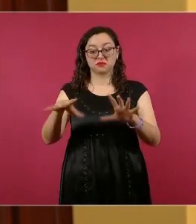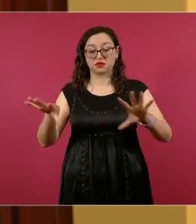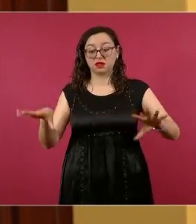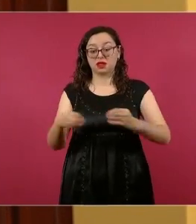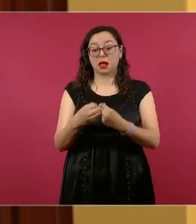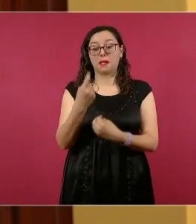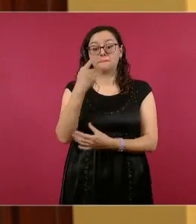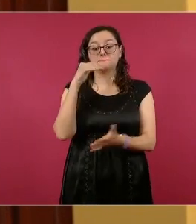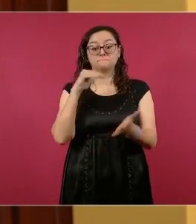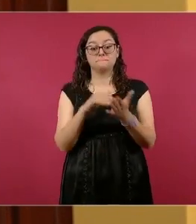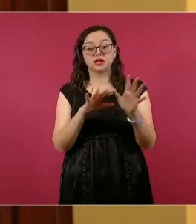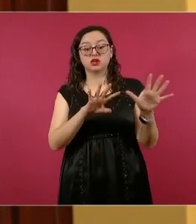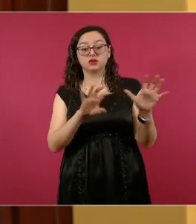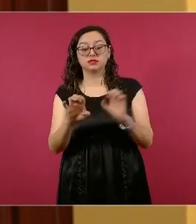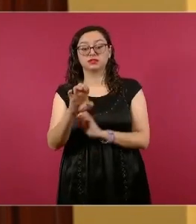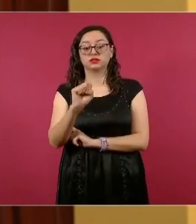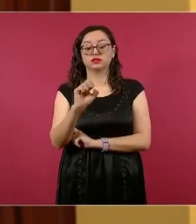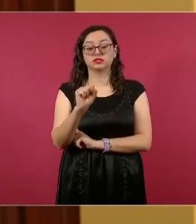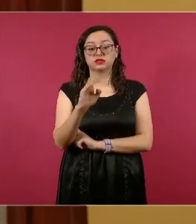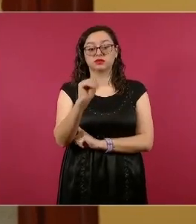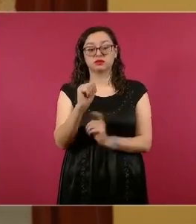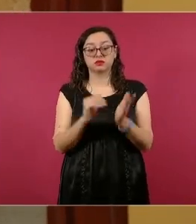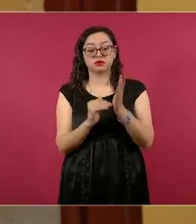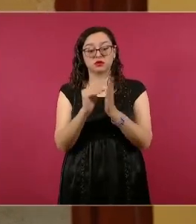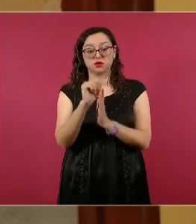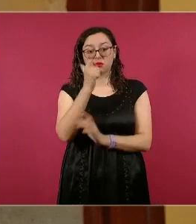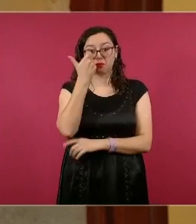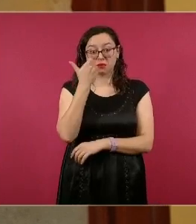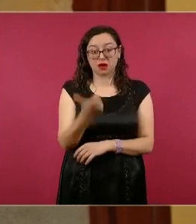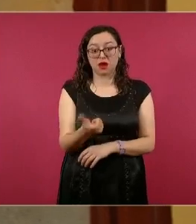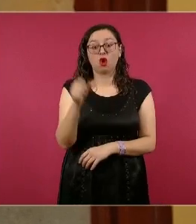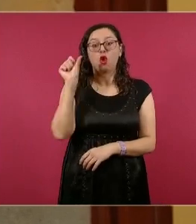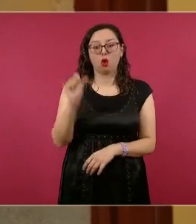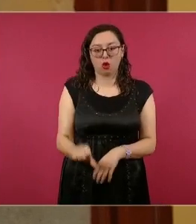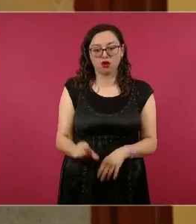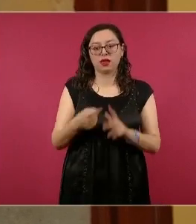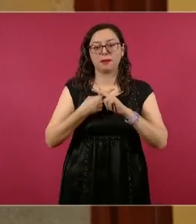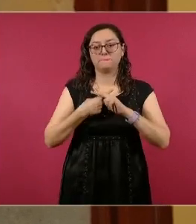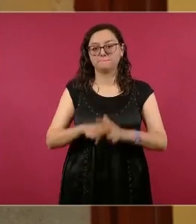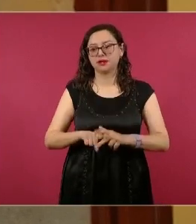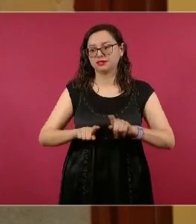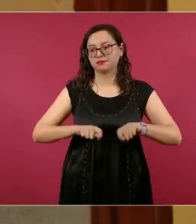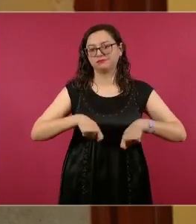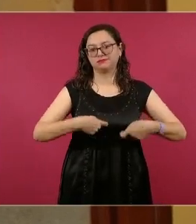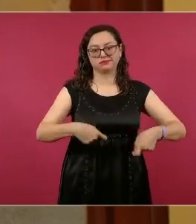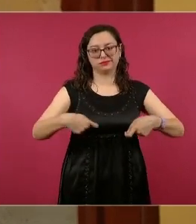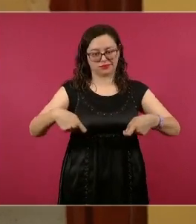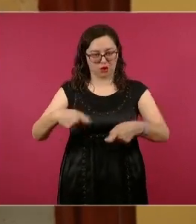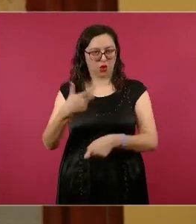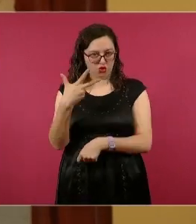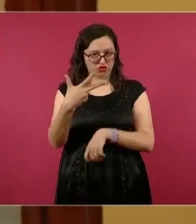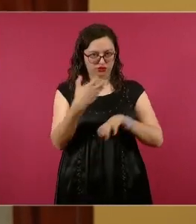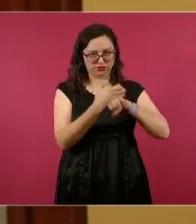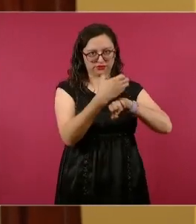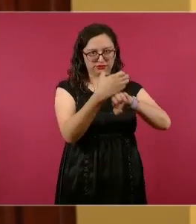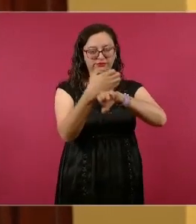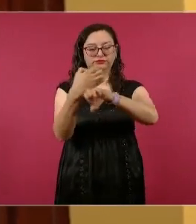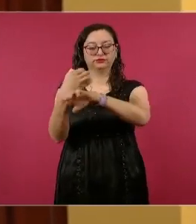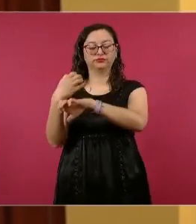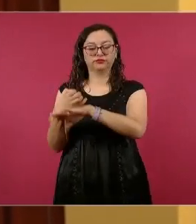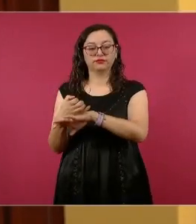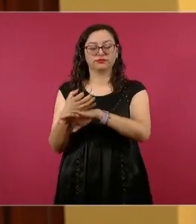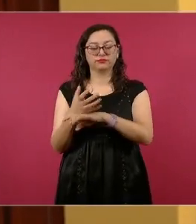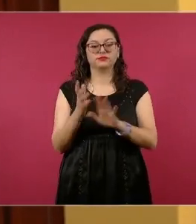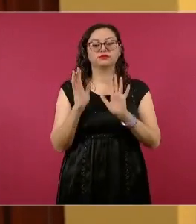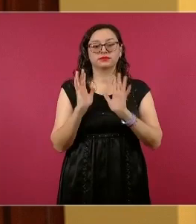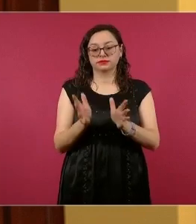de 1,969 millones de pesos que se empiezan a dispersar hoy en estas tarjetas, se le entregan a los comités y van a